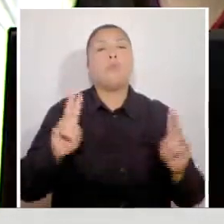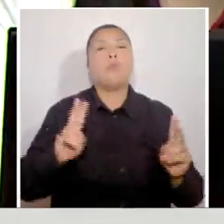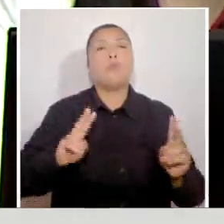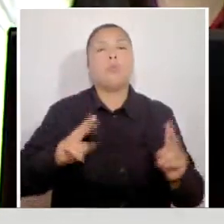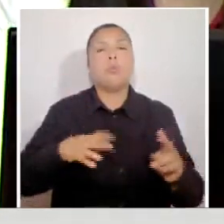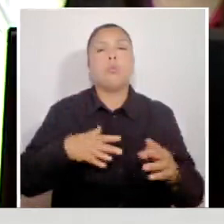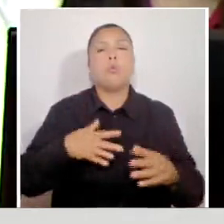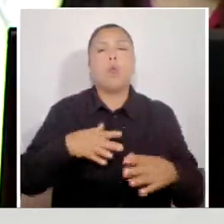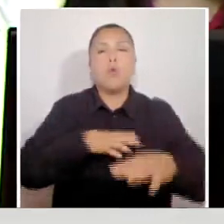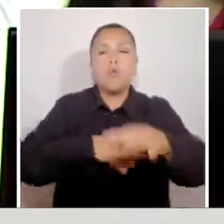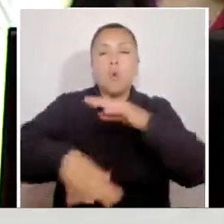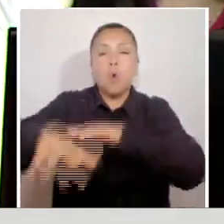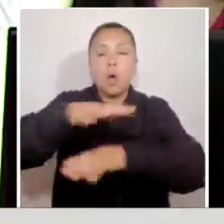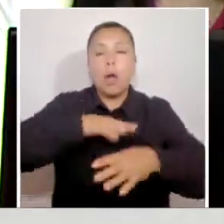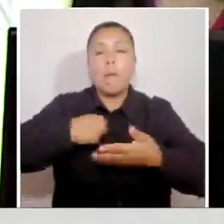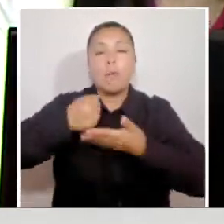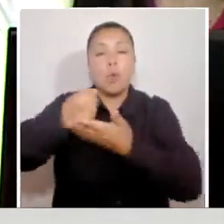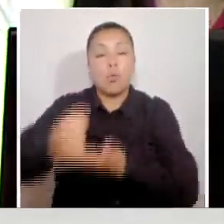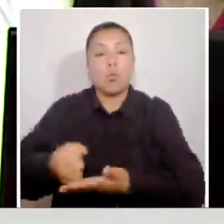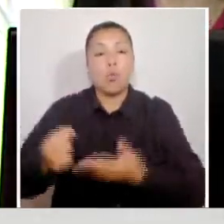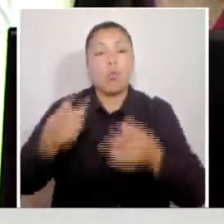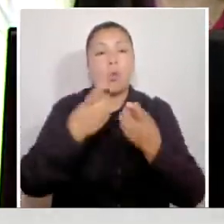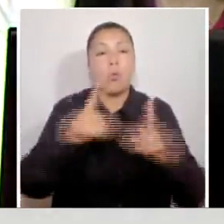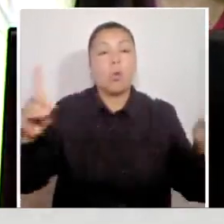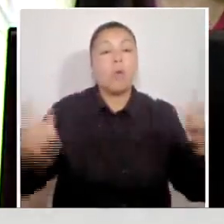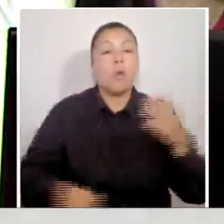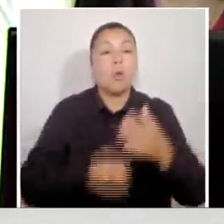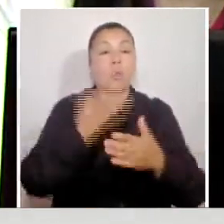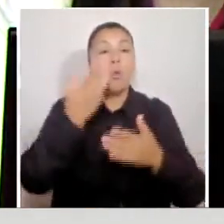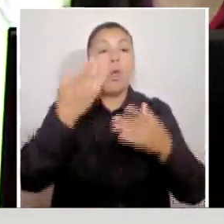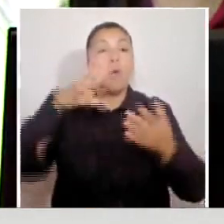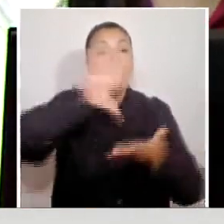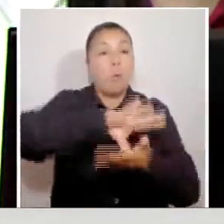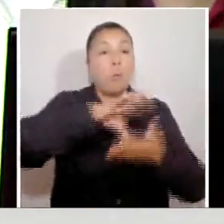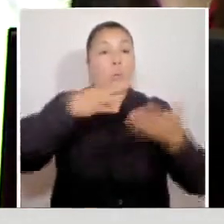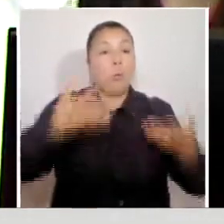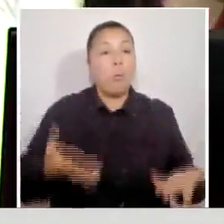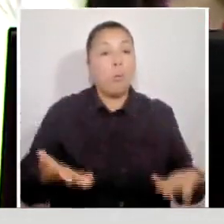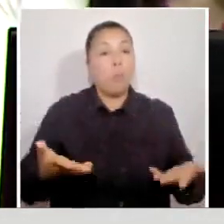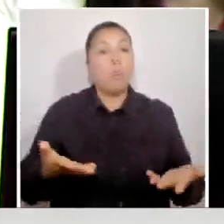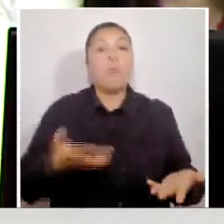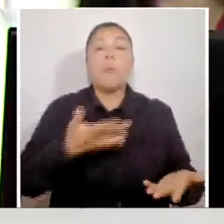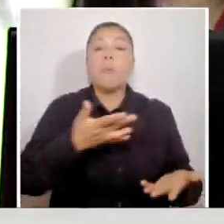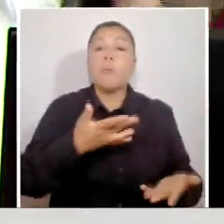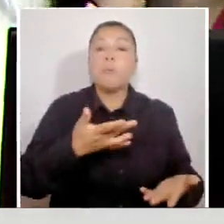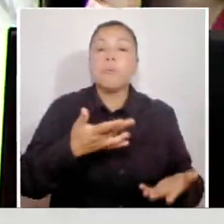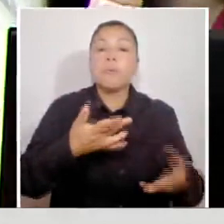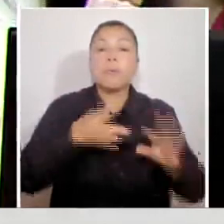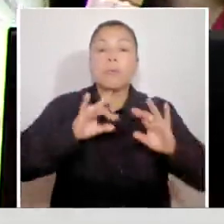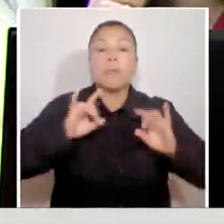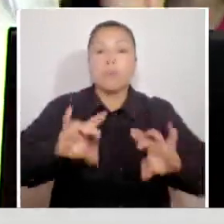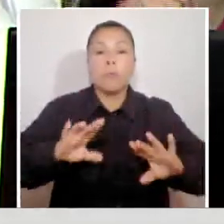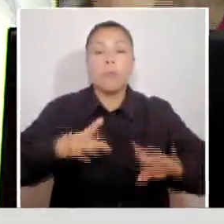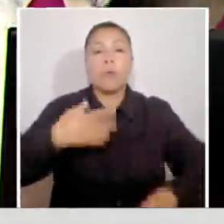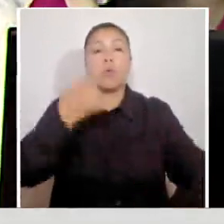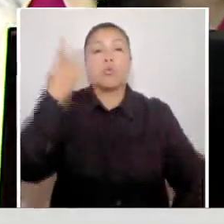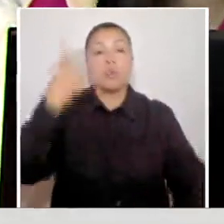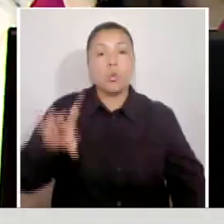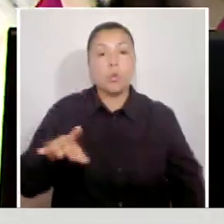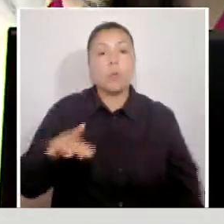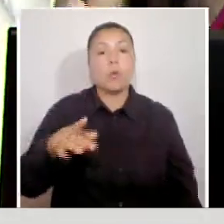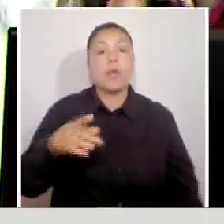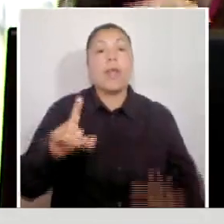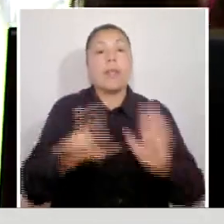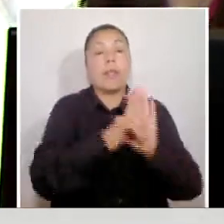se hace en democracias modernas en nuestro país presidente eh Y está establecido solamente para los delitos más